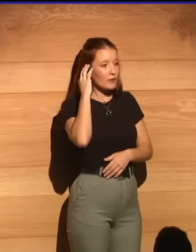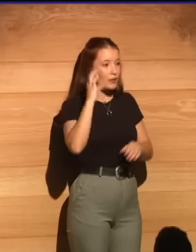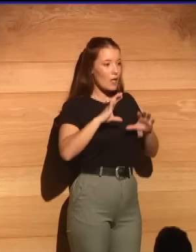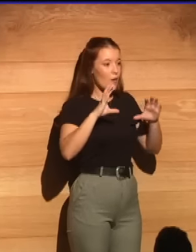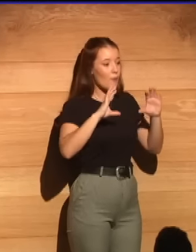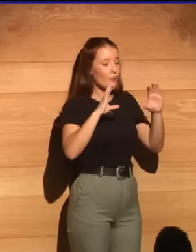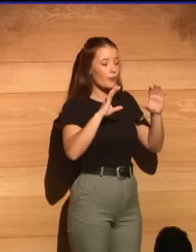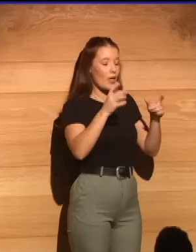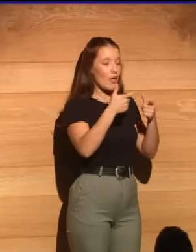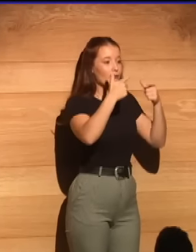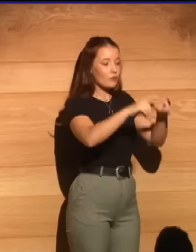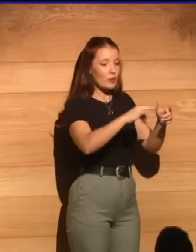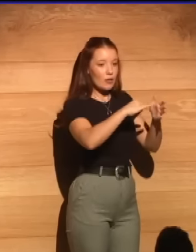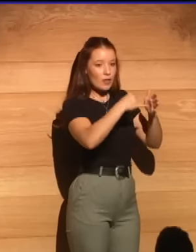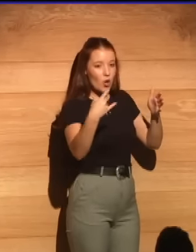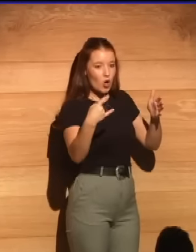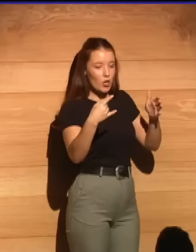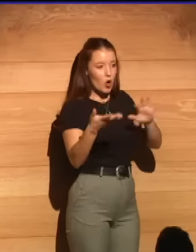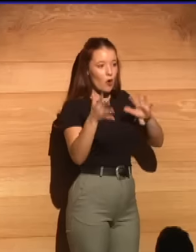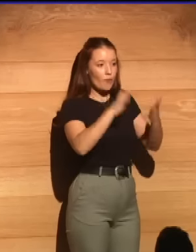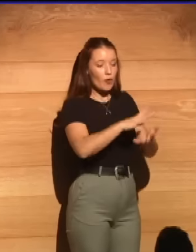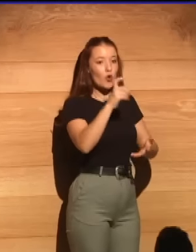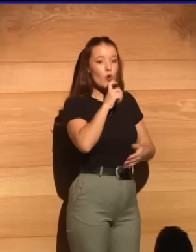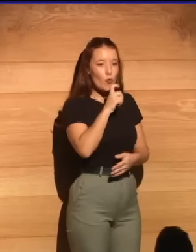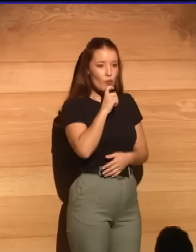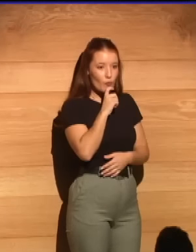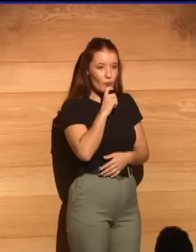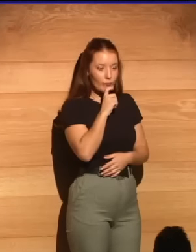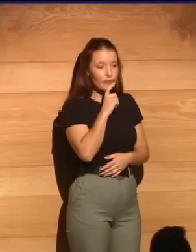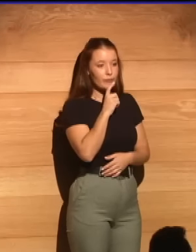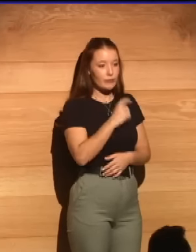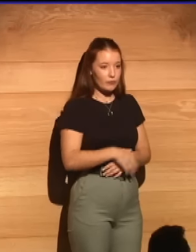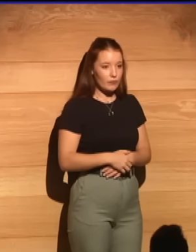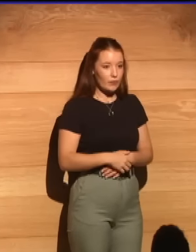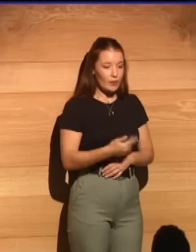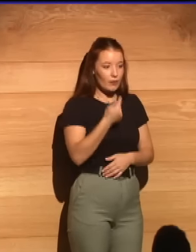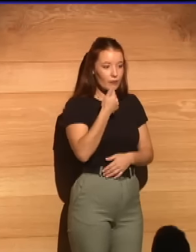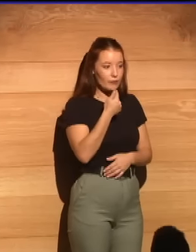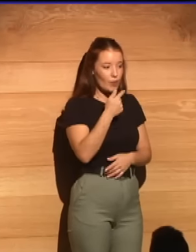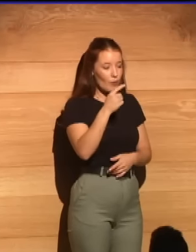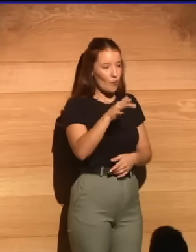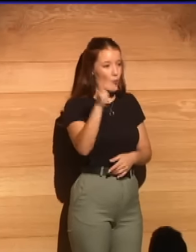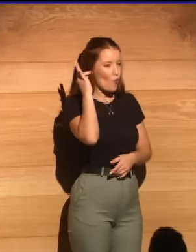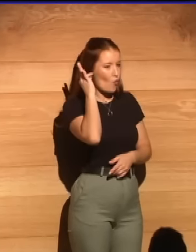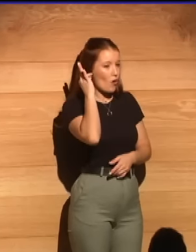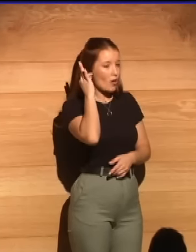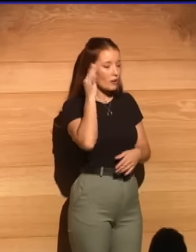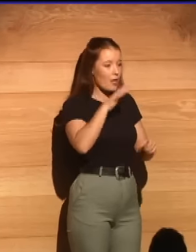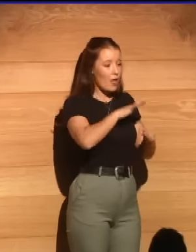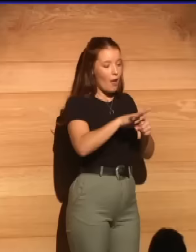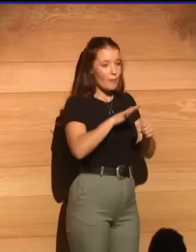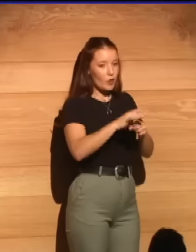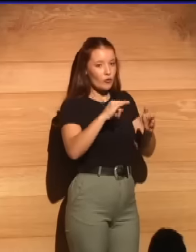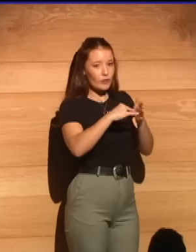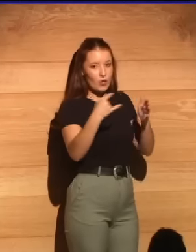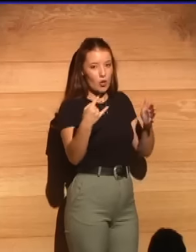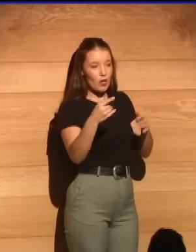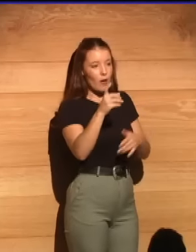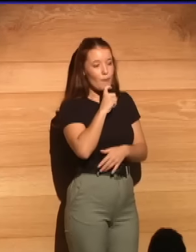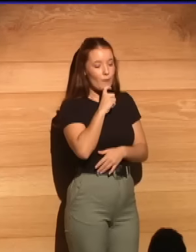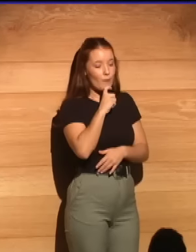tecnológico y no vemos esos mismos referentes en otros entornos empresariales. Diríamos que hay pocas mujeres en ámbitos tecnológicos, pocas mujeres que llegan a